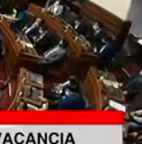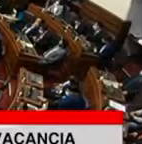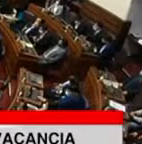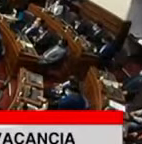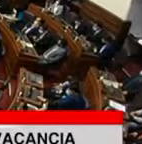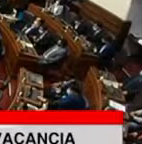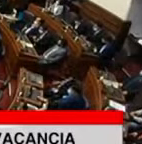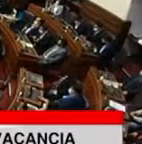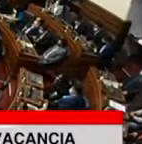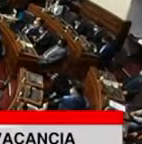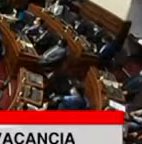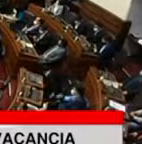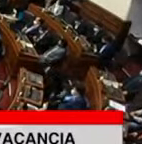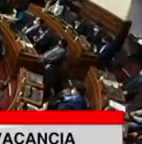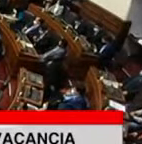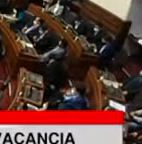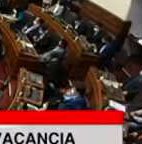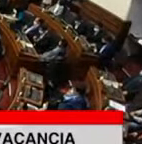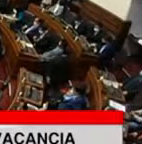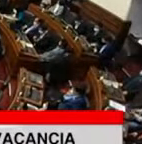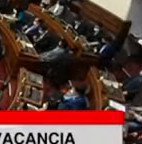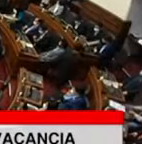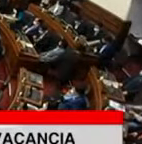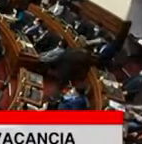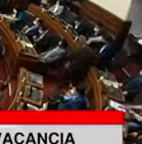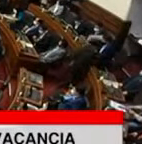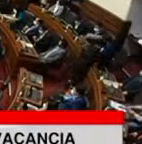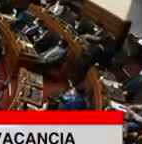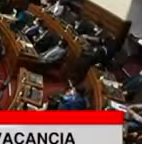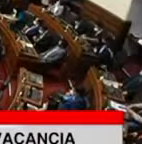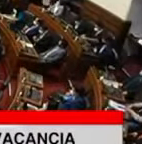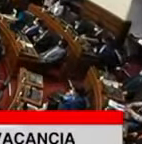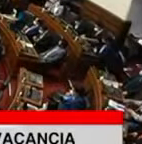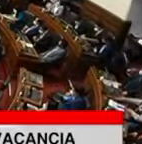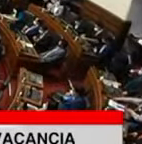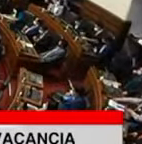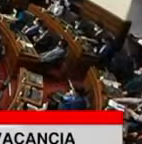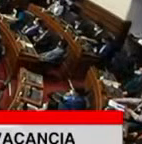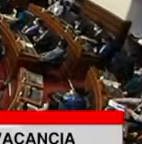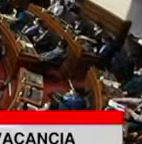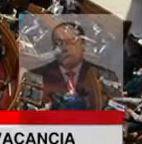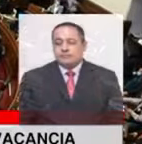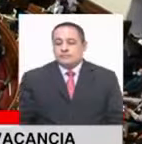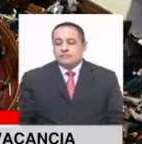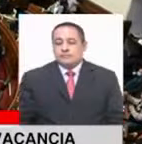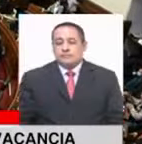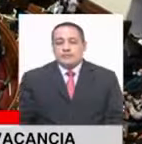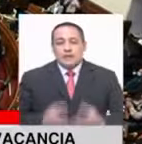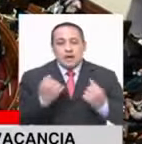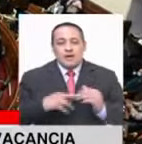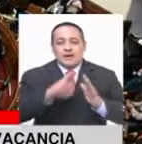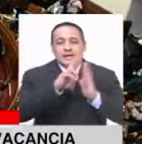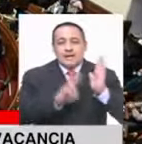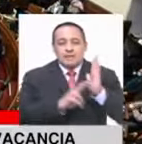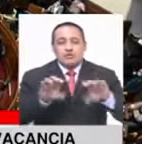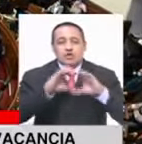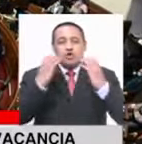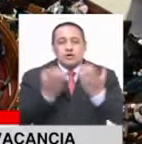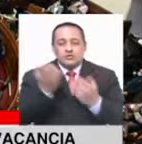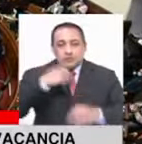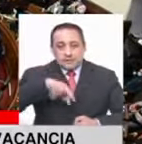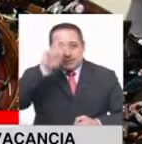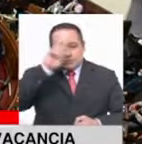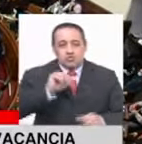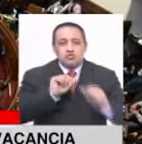por, inciso 2, su permanente incapacidad moral o física declarada por el Congreso. Reglamento del Congreso de la